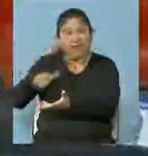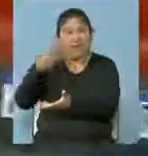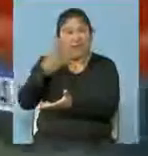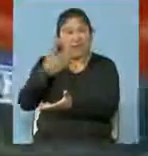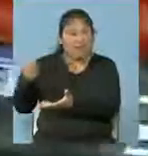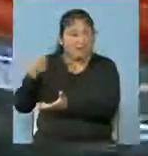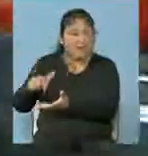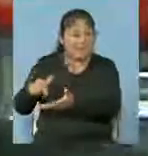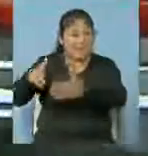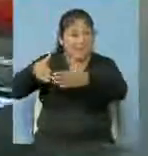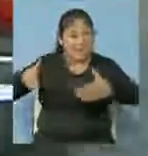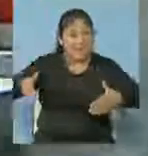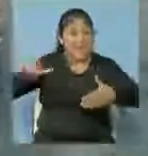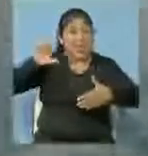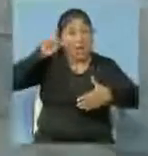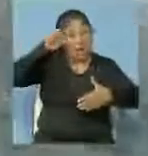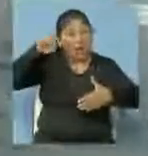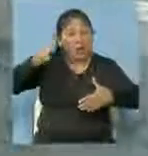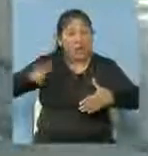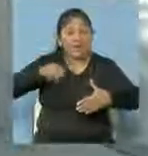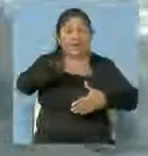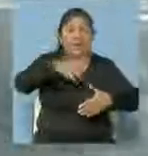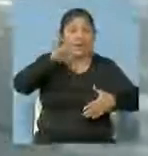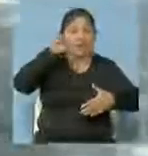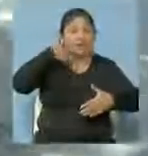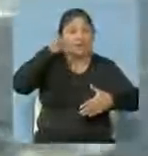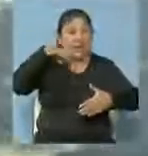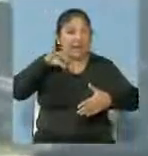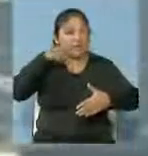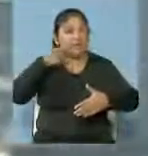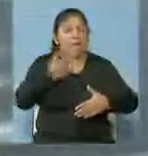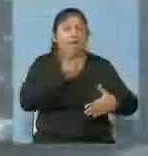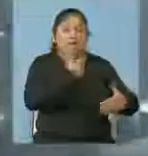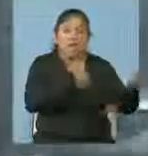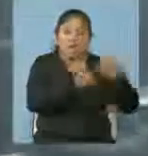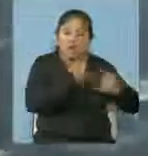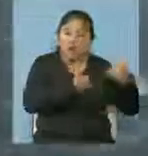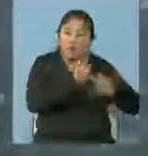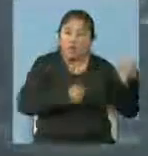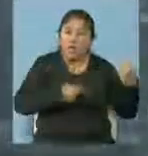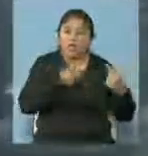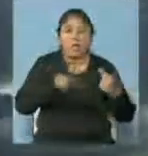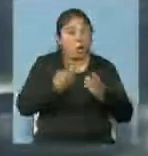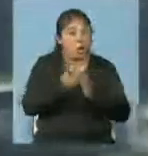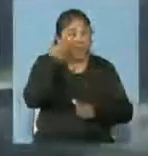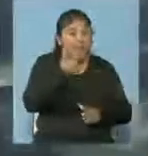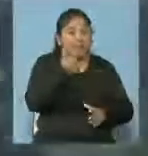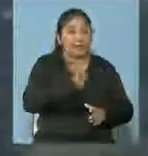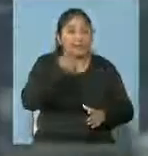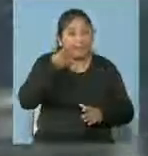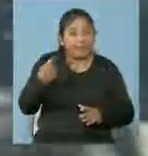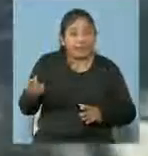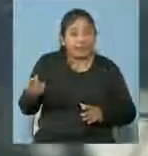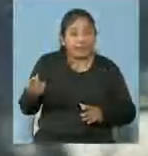López y Bolsán, donde en estos momentos queremos ya confirmar una información que había surgido esta mañana, donde en este